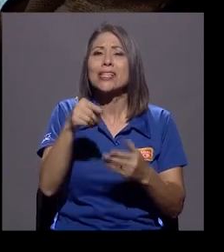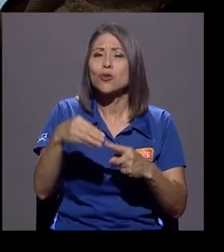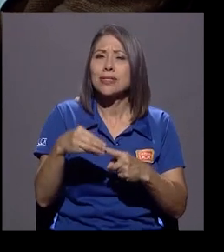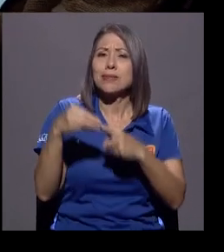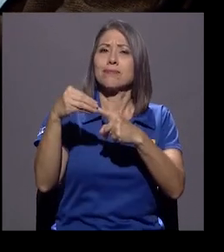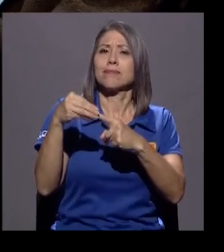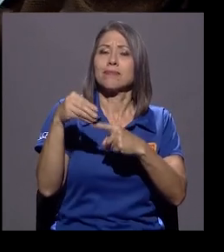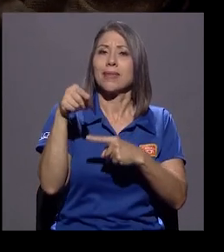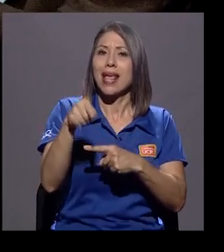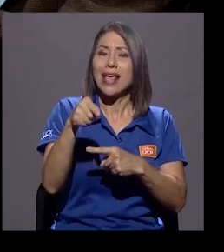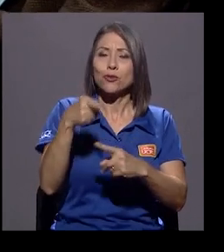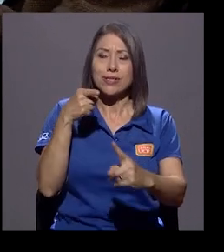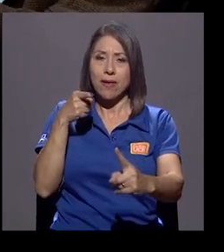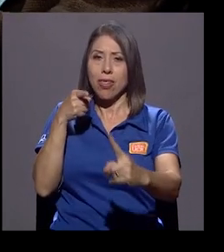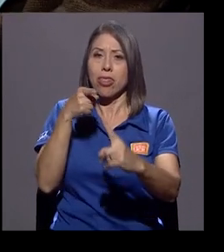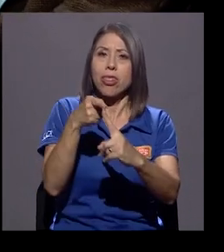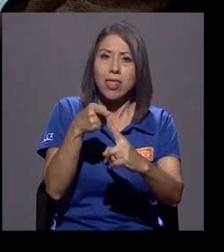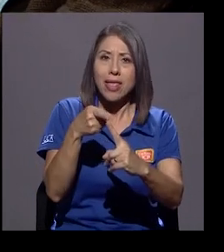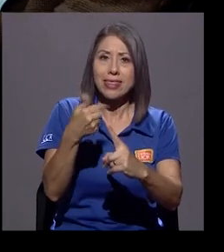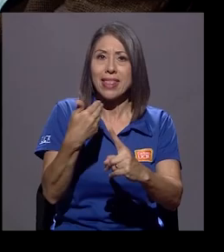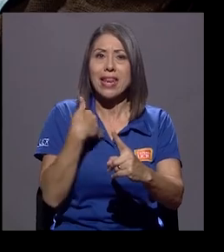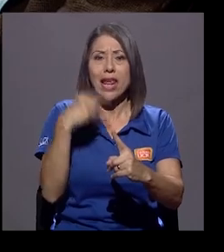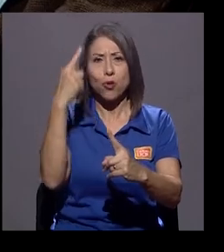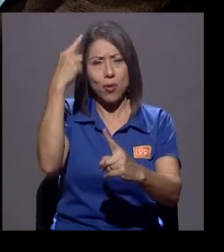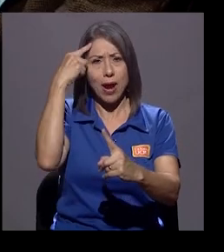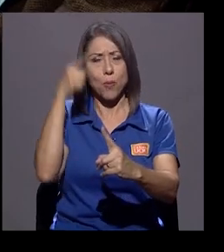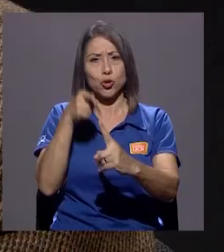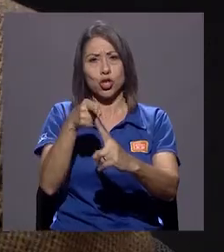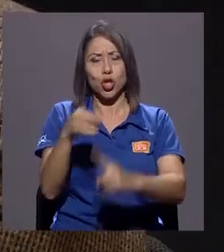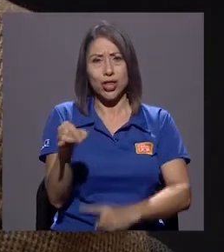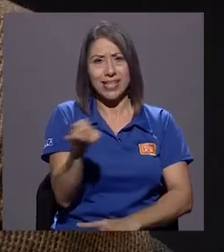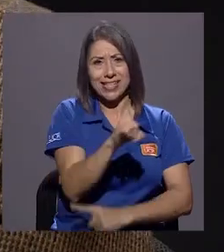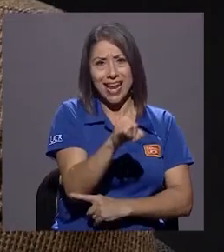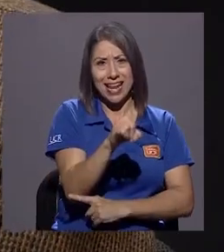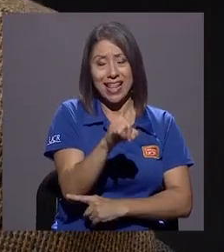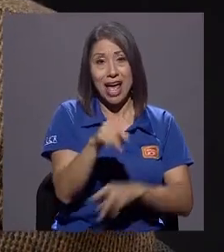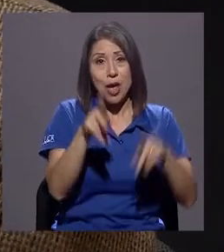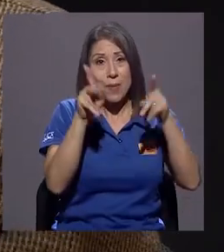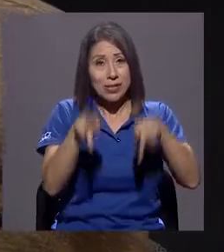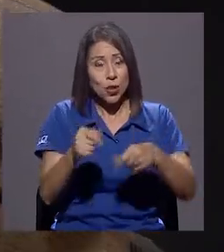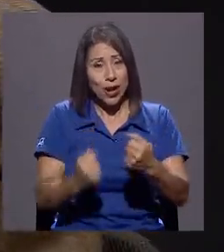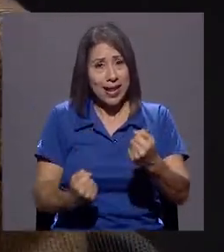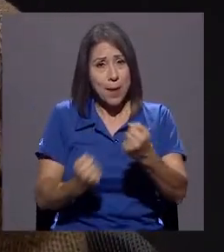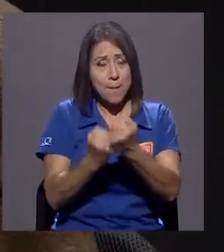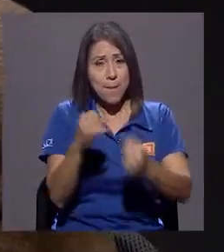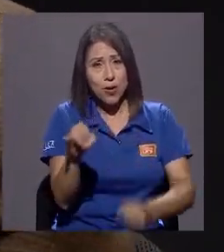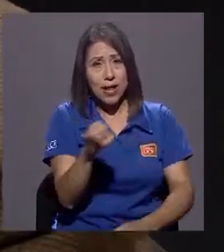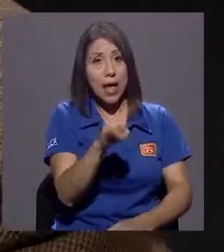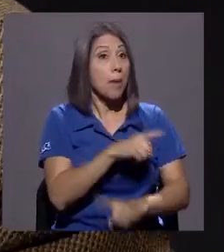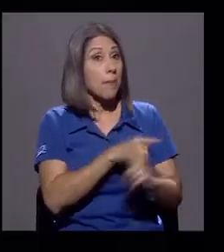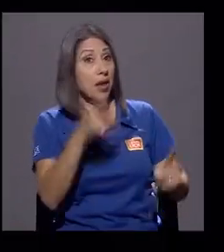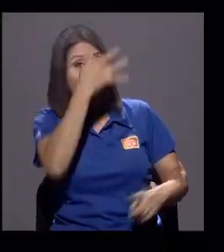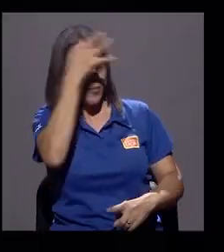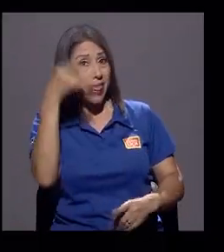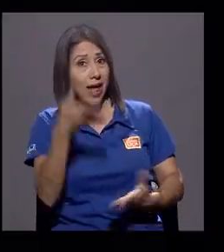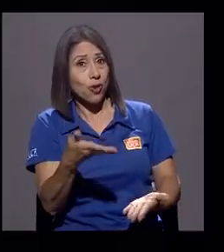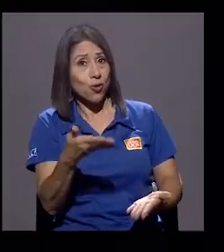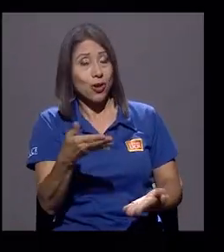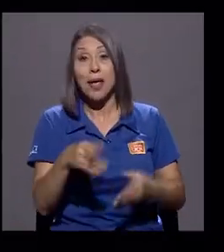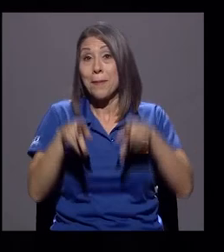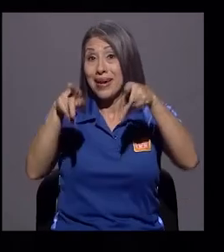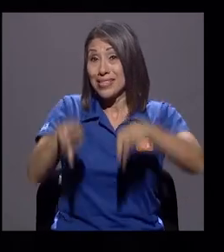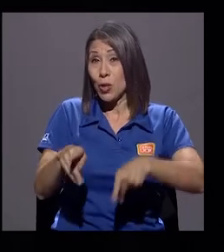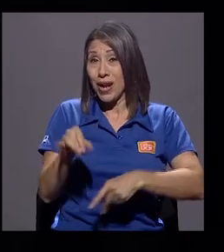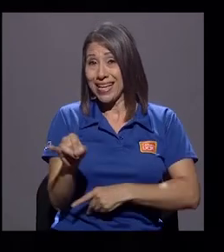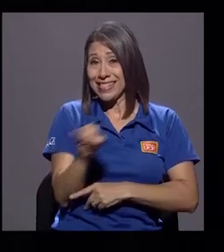sentido que puede tener el tener una posición de izquierda quien esté en la izquierda es pero es porque perón olvidaron se preocupa por